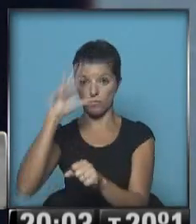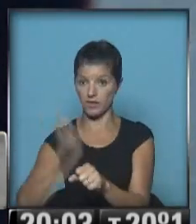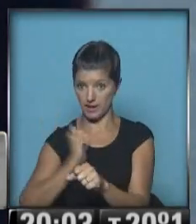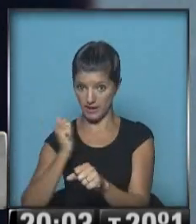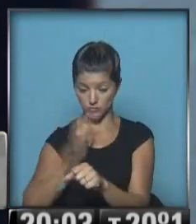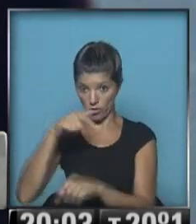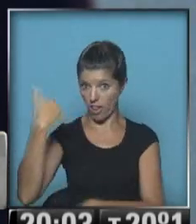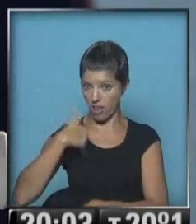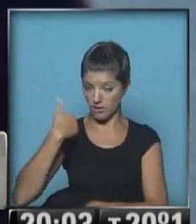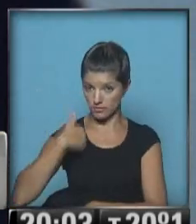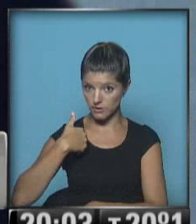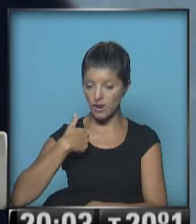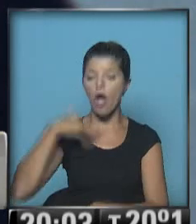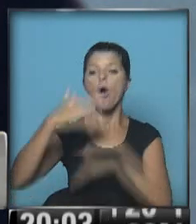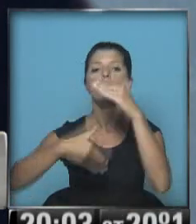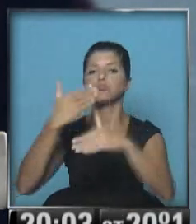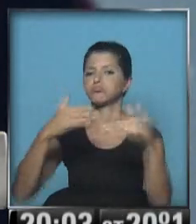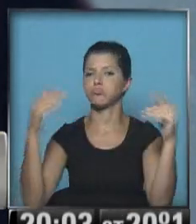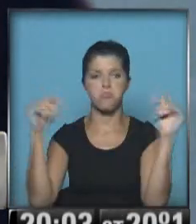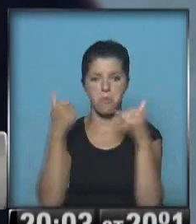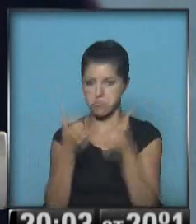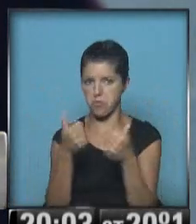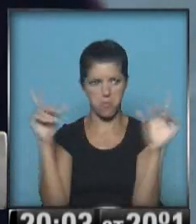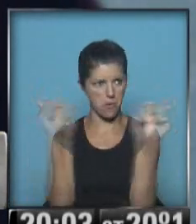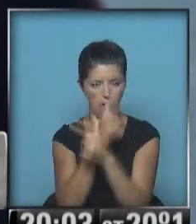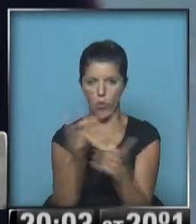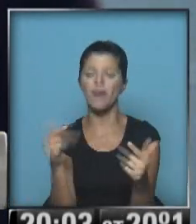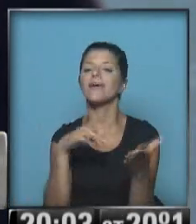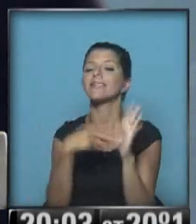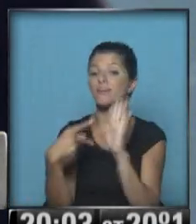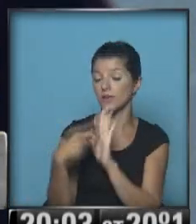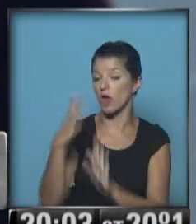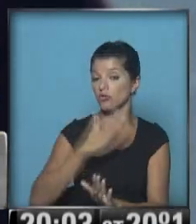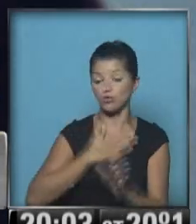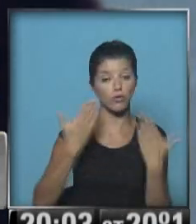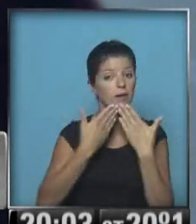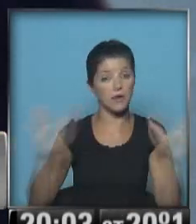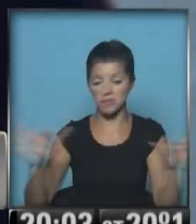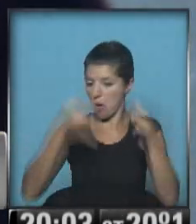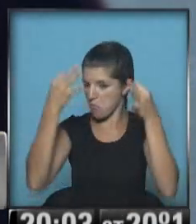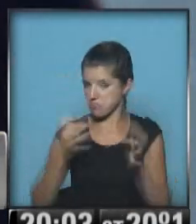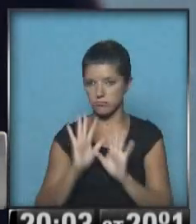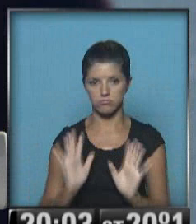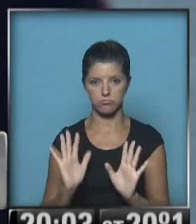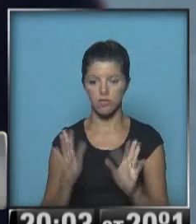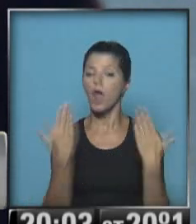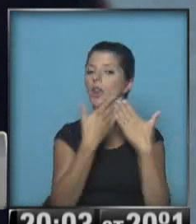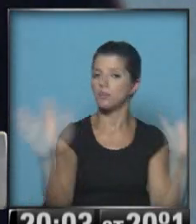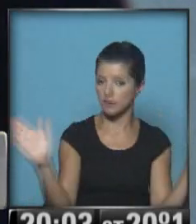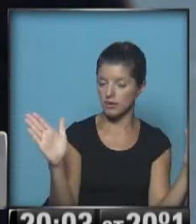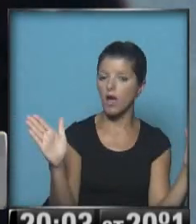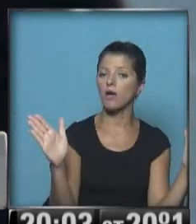en Argentina se desarrolla sin problemas quiero decir tenemos una libertad total libertad de